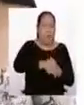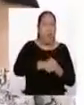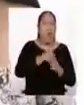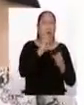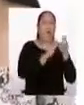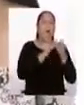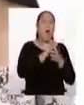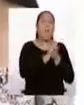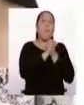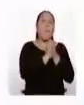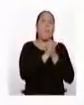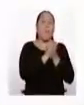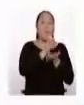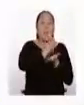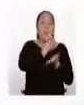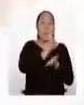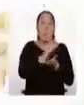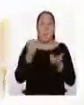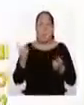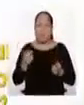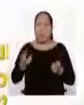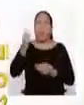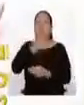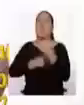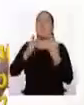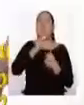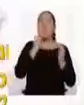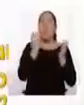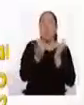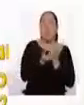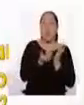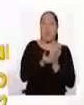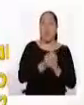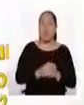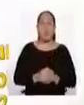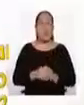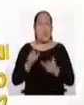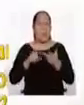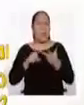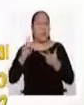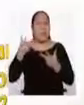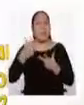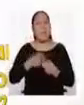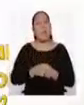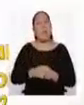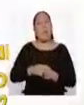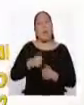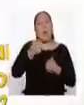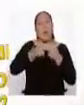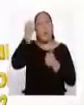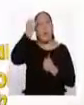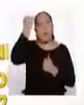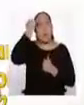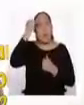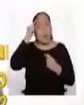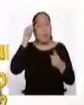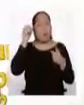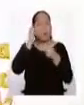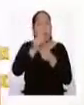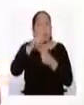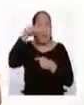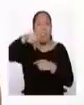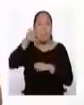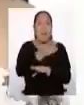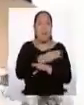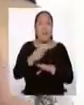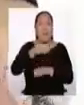al retornar al colegio? Tercera pregunta. ¿Qué idea o reto se planteó nuestro personaje en torno a la música